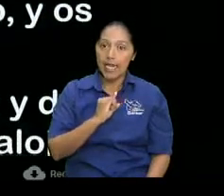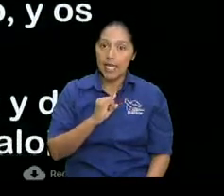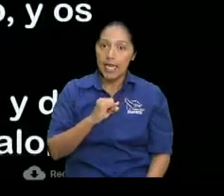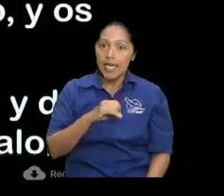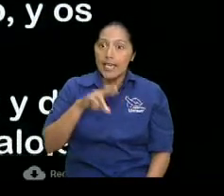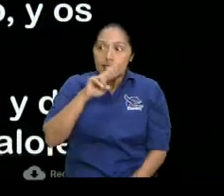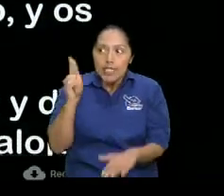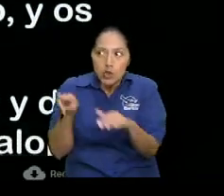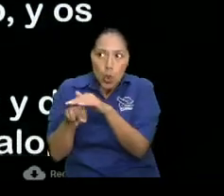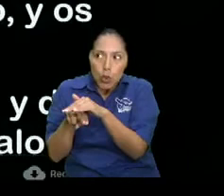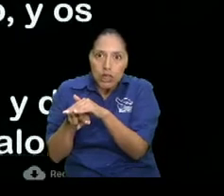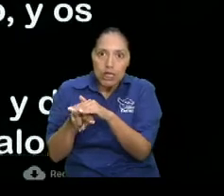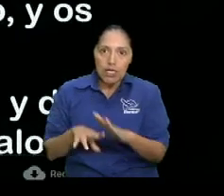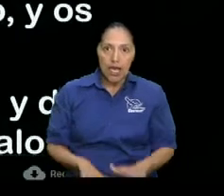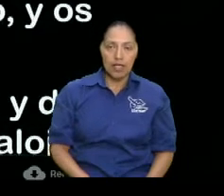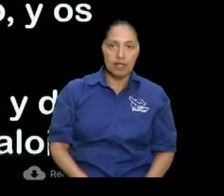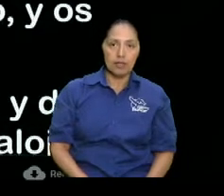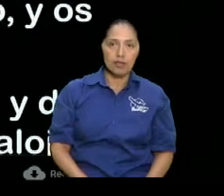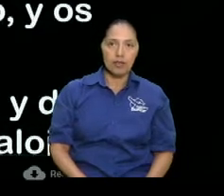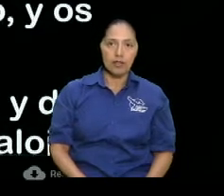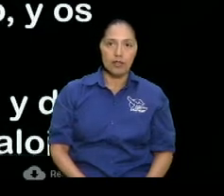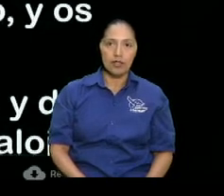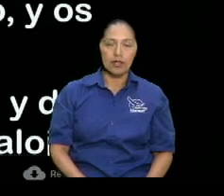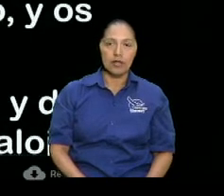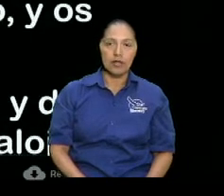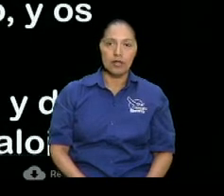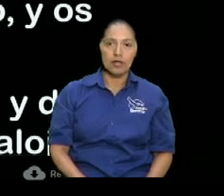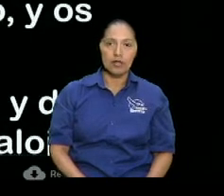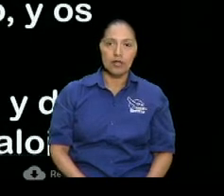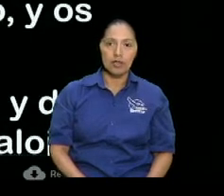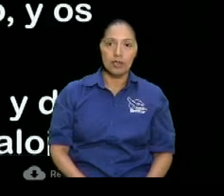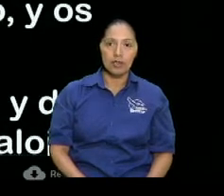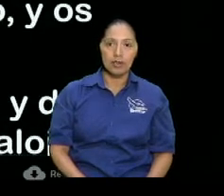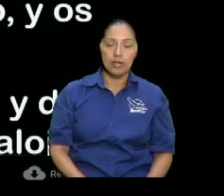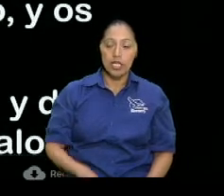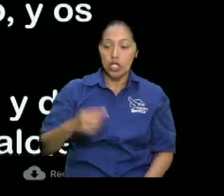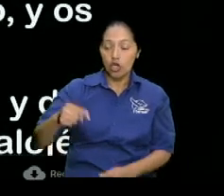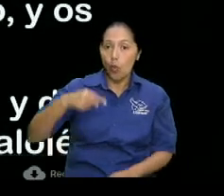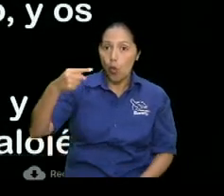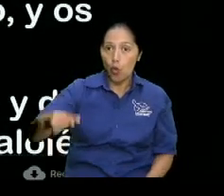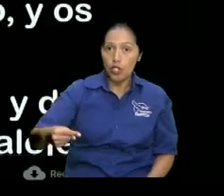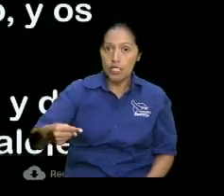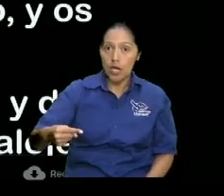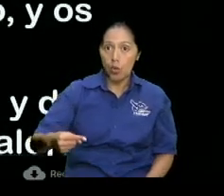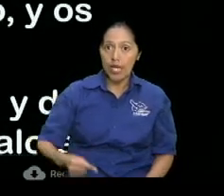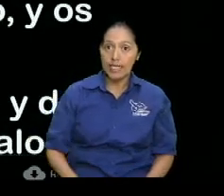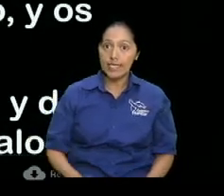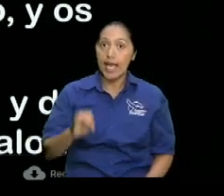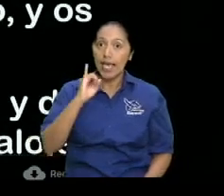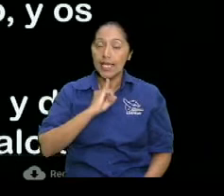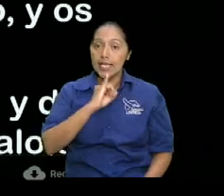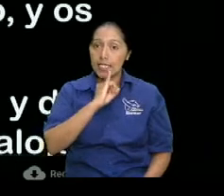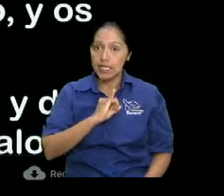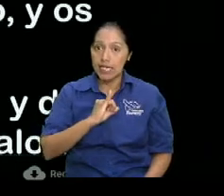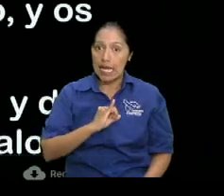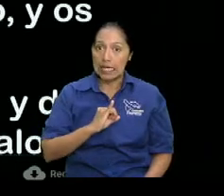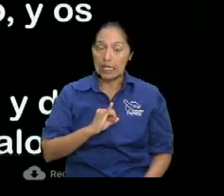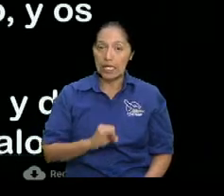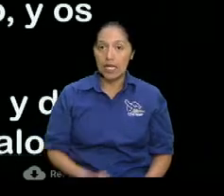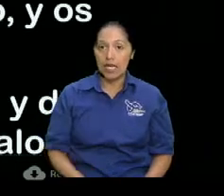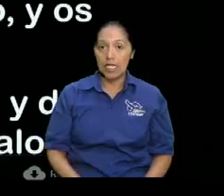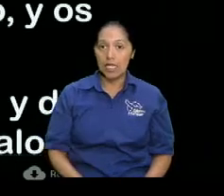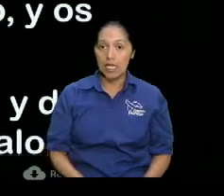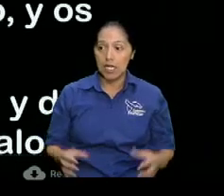6. Así fue empobrecido Israel en gran manera por causa de Madián y los hijos de